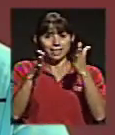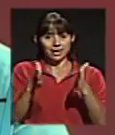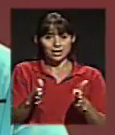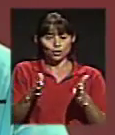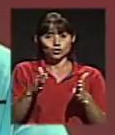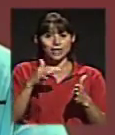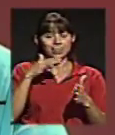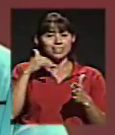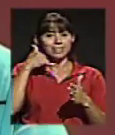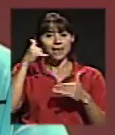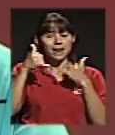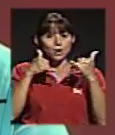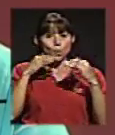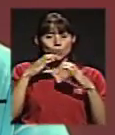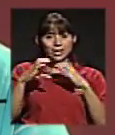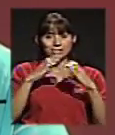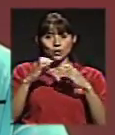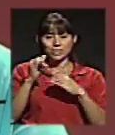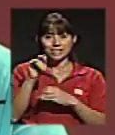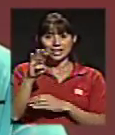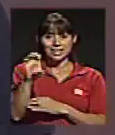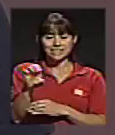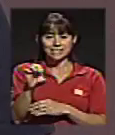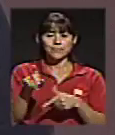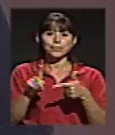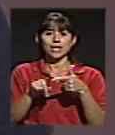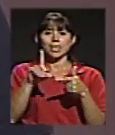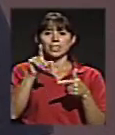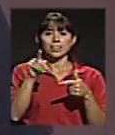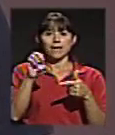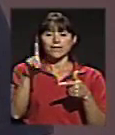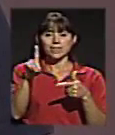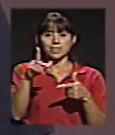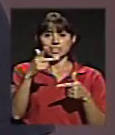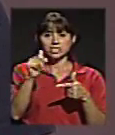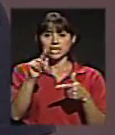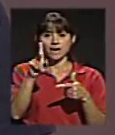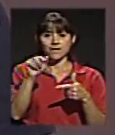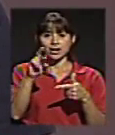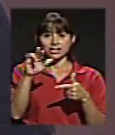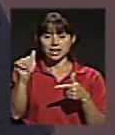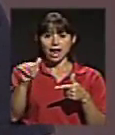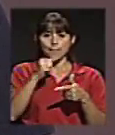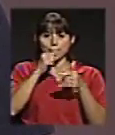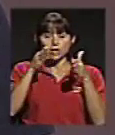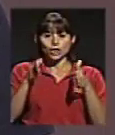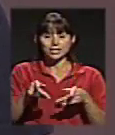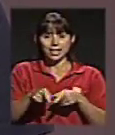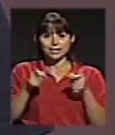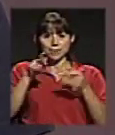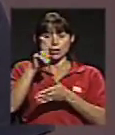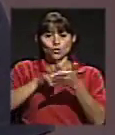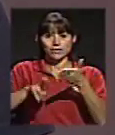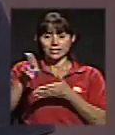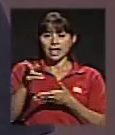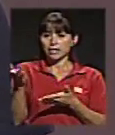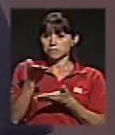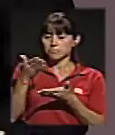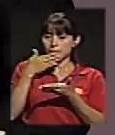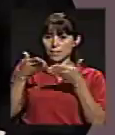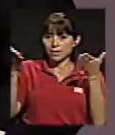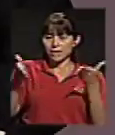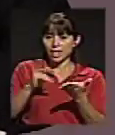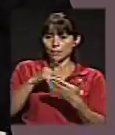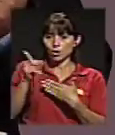en Telecomunicaciones del ICE, y David Chavarría, periodista del semanario Universidad. Les doy la bienvenida